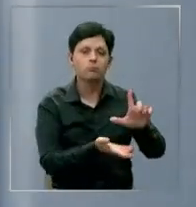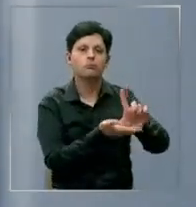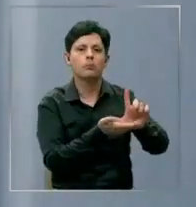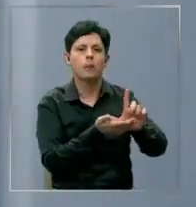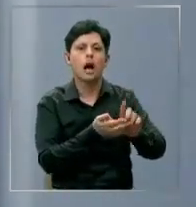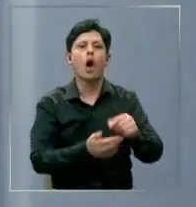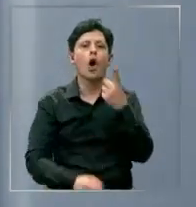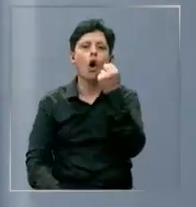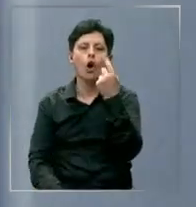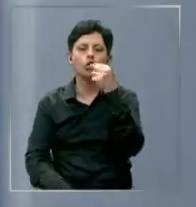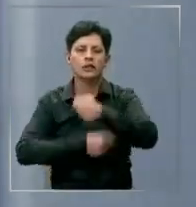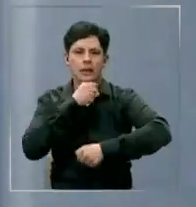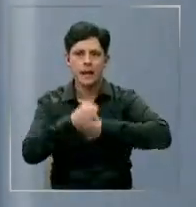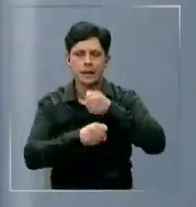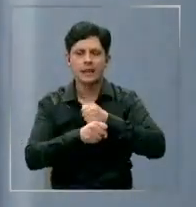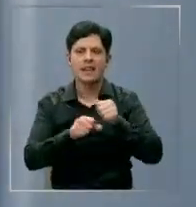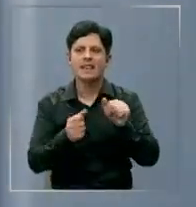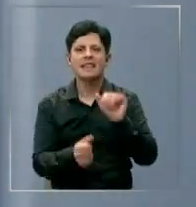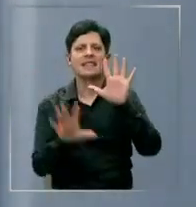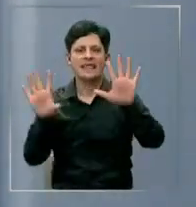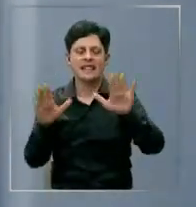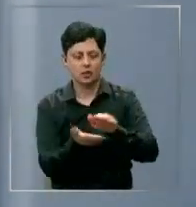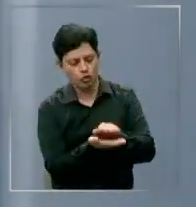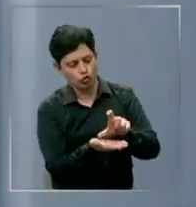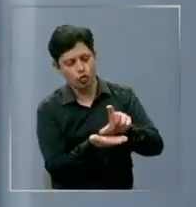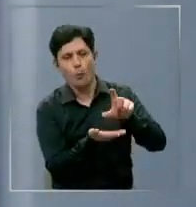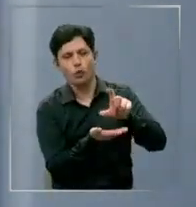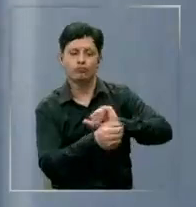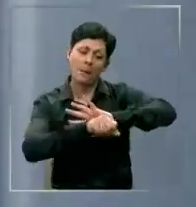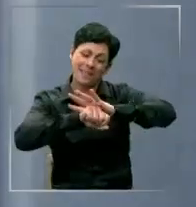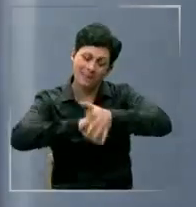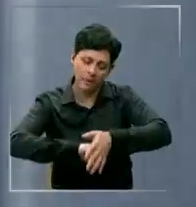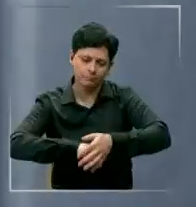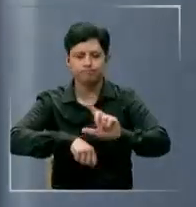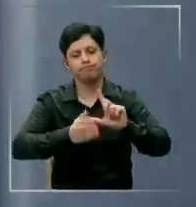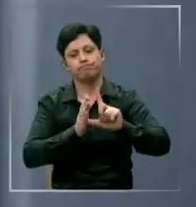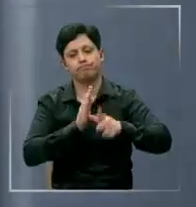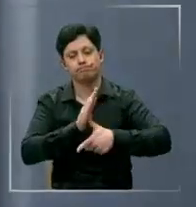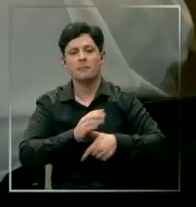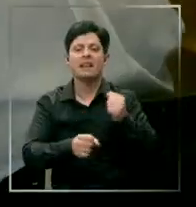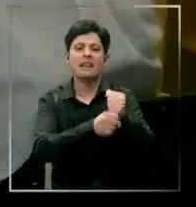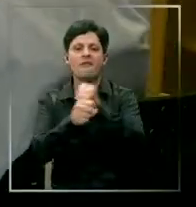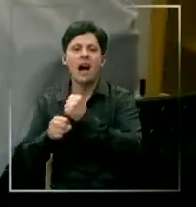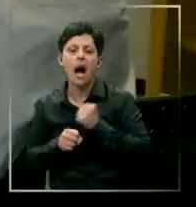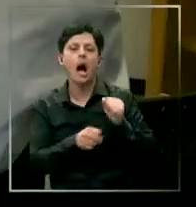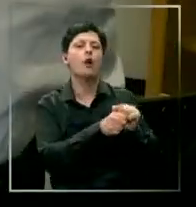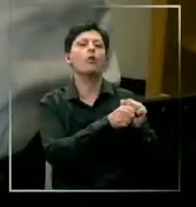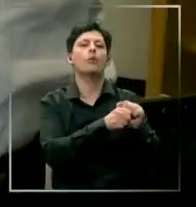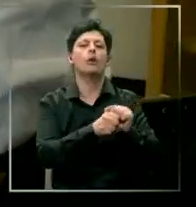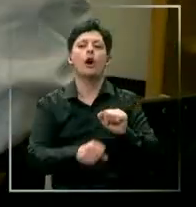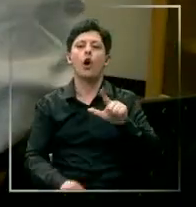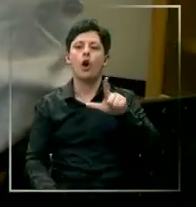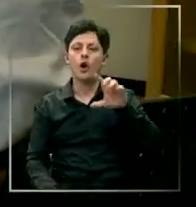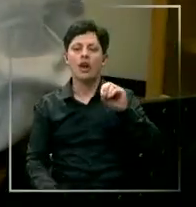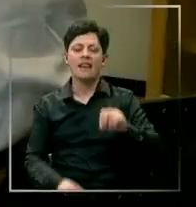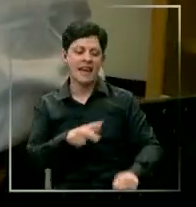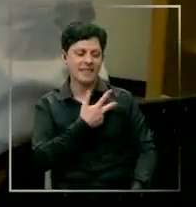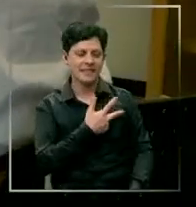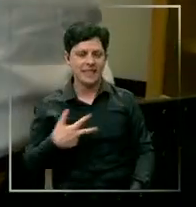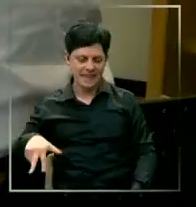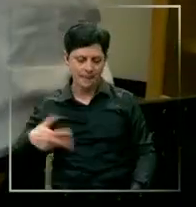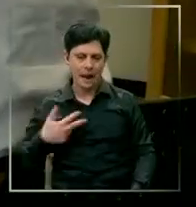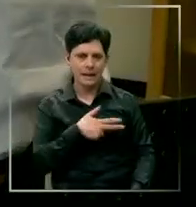Finalmente, tras 11 años, 10 tomos y una pandemia de por medio, el trabajo de los laboratorios de las universidades de Copenhague, en Dinamarca,